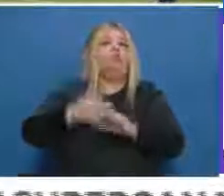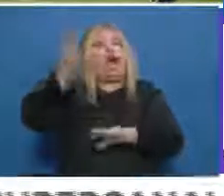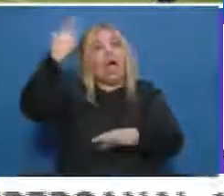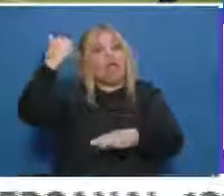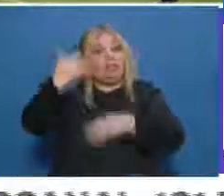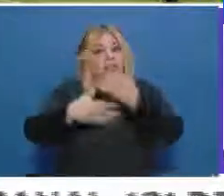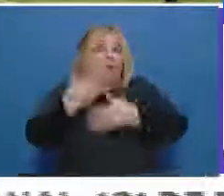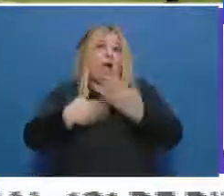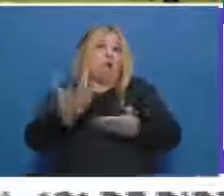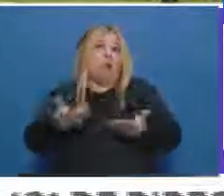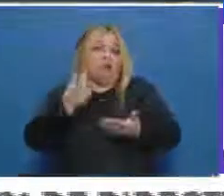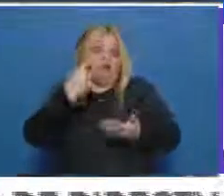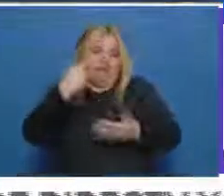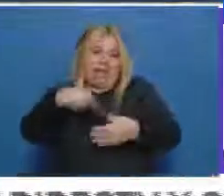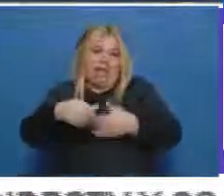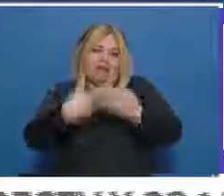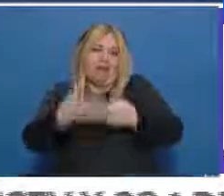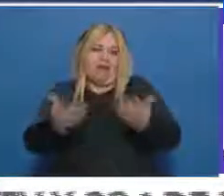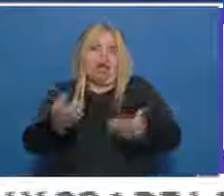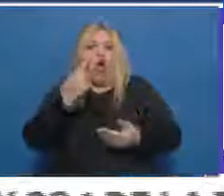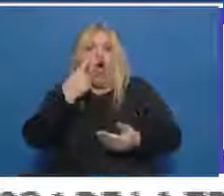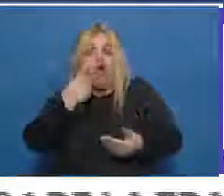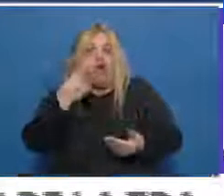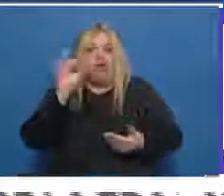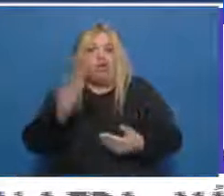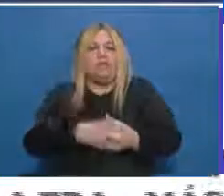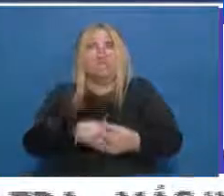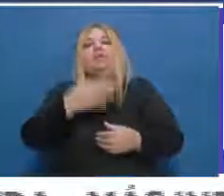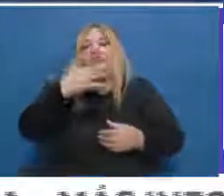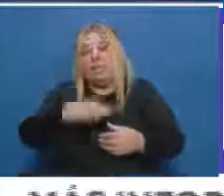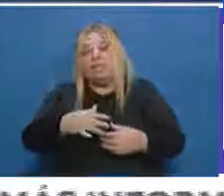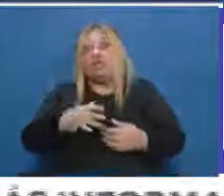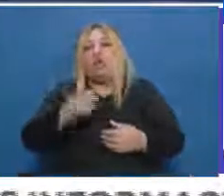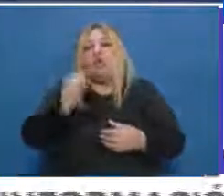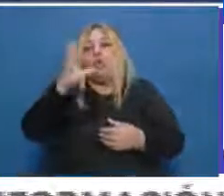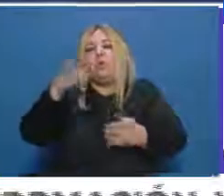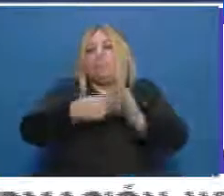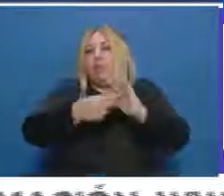años, entonces conozco de la grandeza, así que sé que es un momento delicado de la institución, un momento